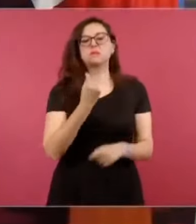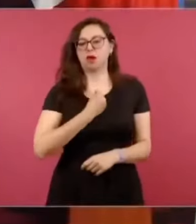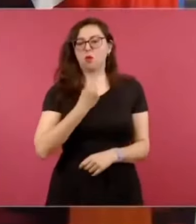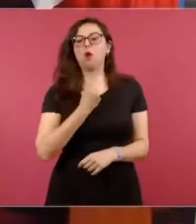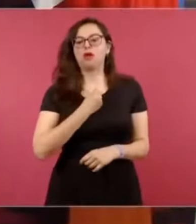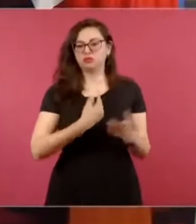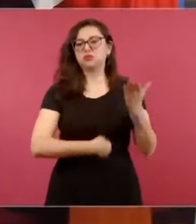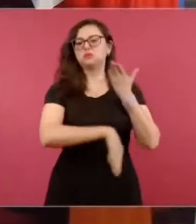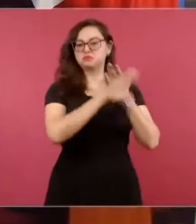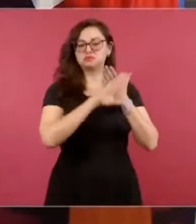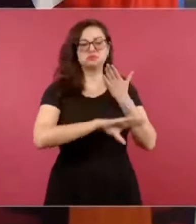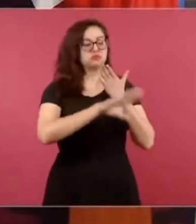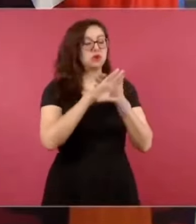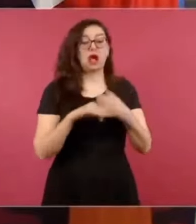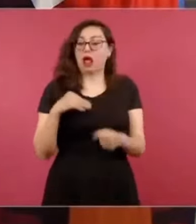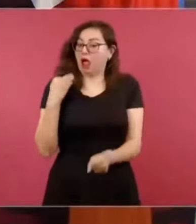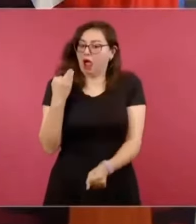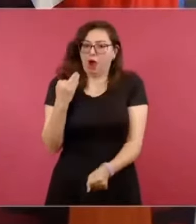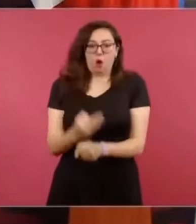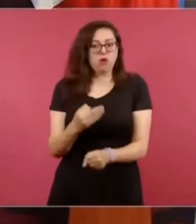Entonces, de una vez,